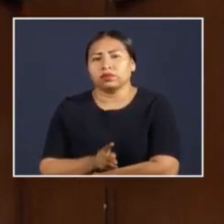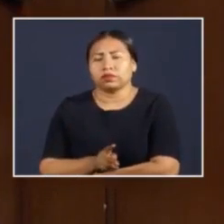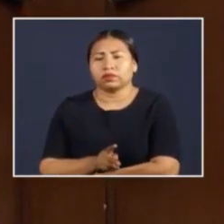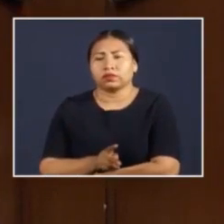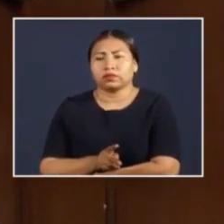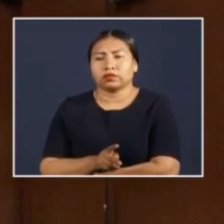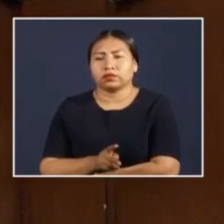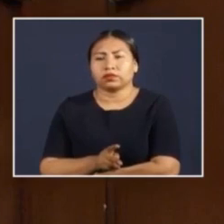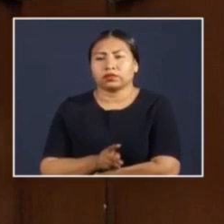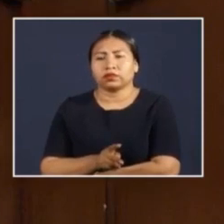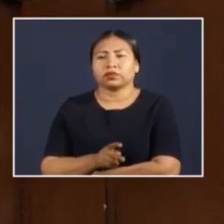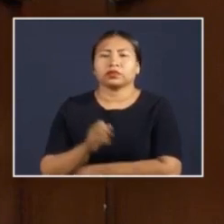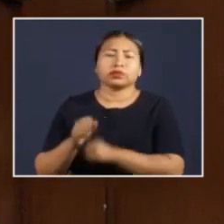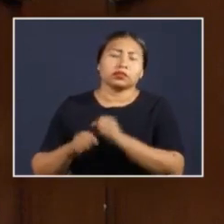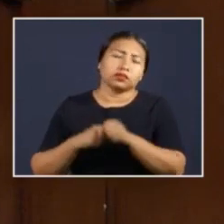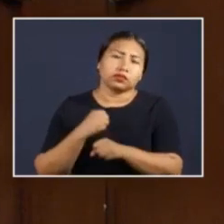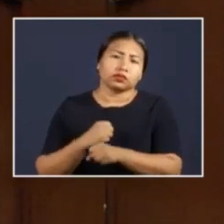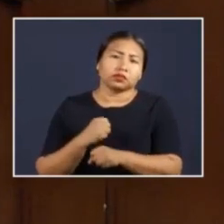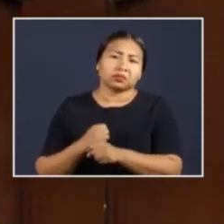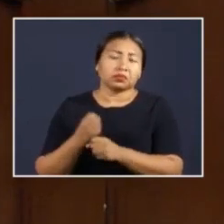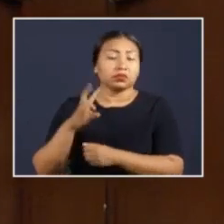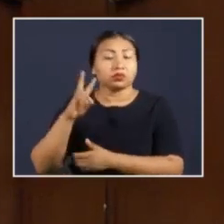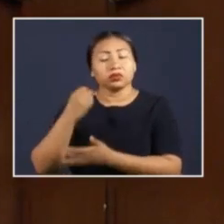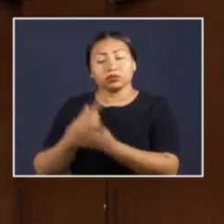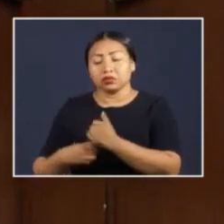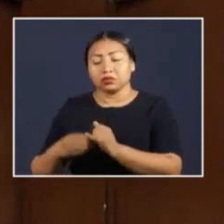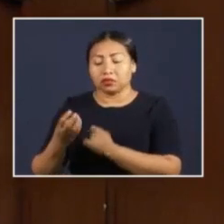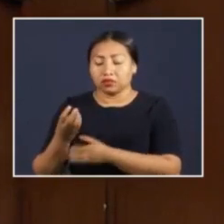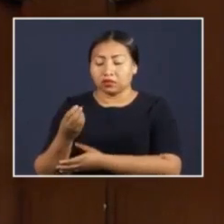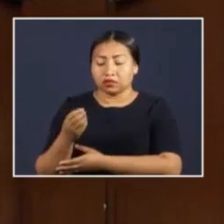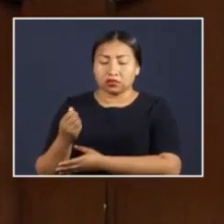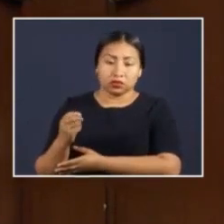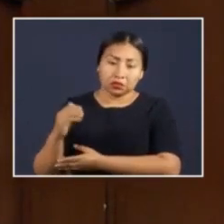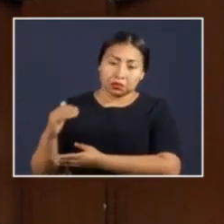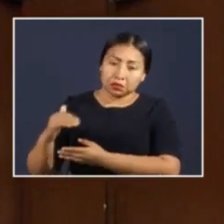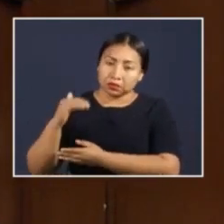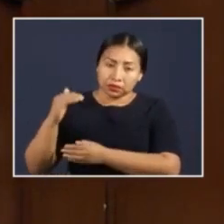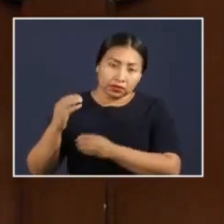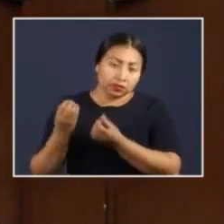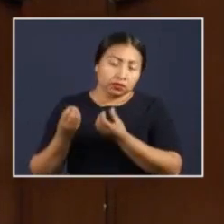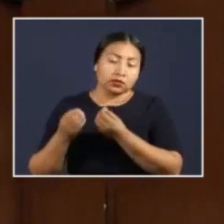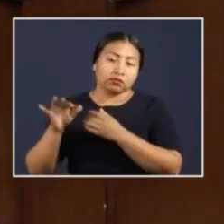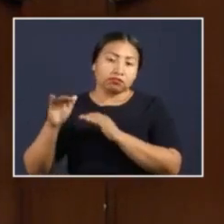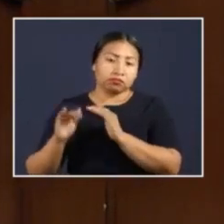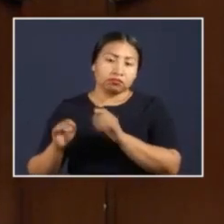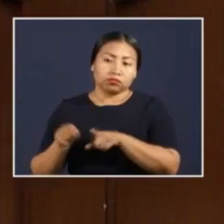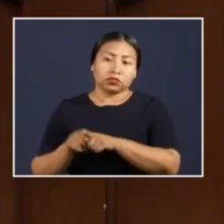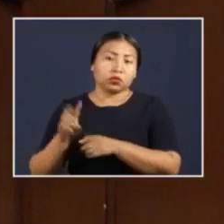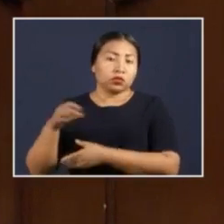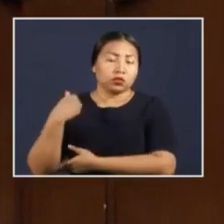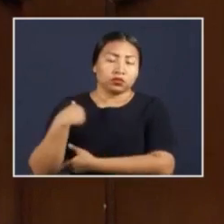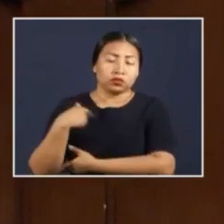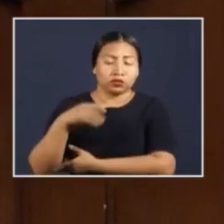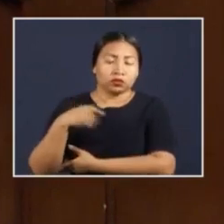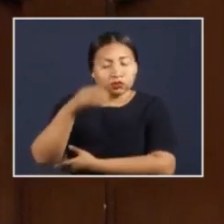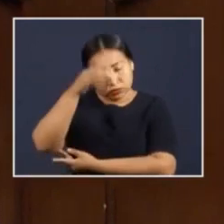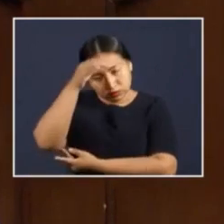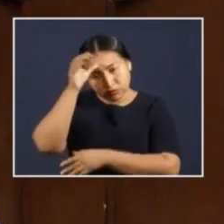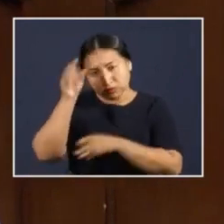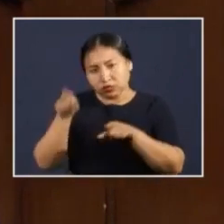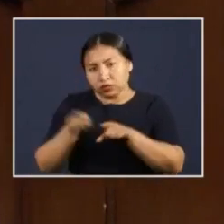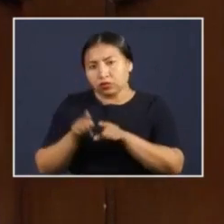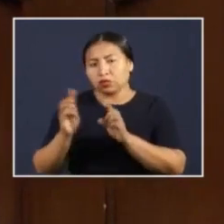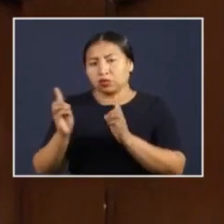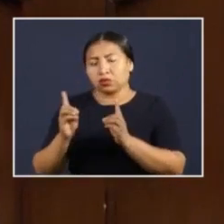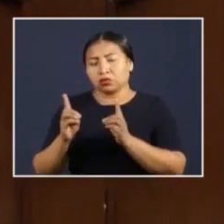recibió ni aumentos del salario en aumentos de capacitación por lo tanto por lo tanto no tienen la capacidad para estar dentro del centro penitenciario este